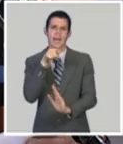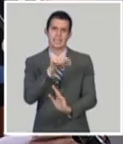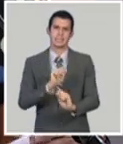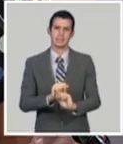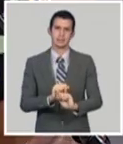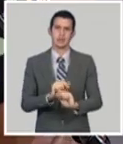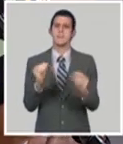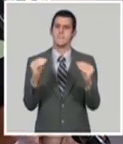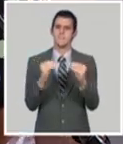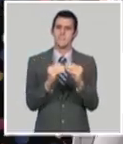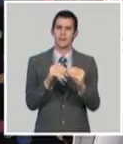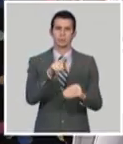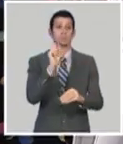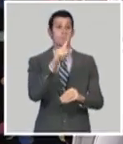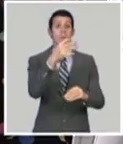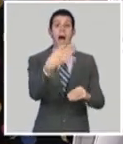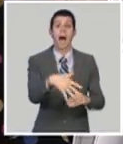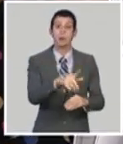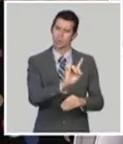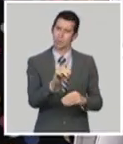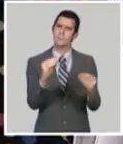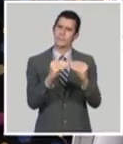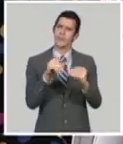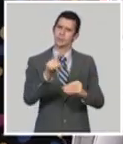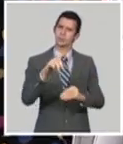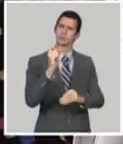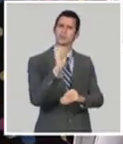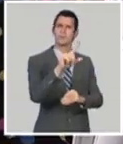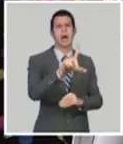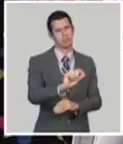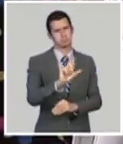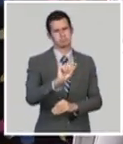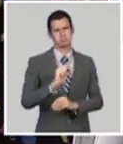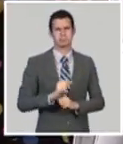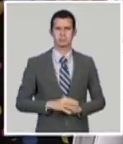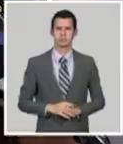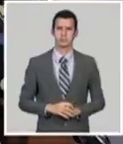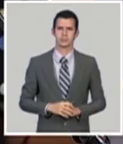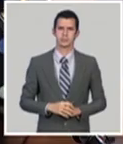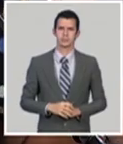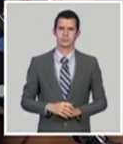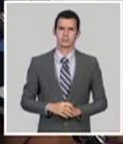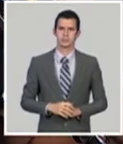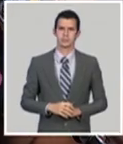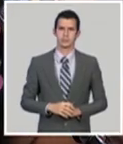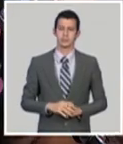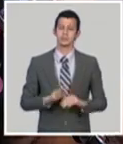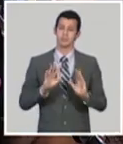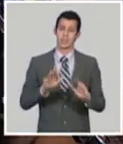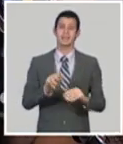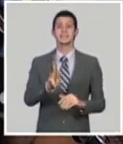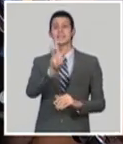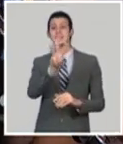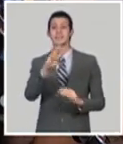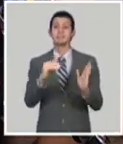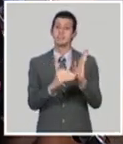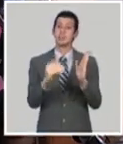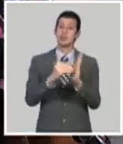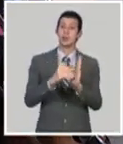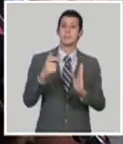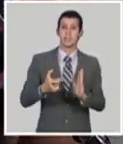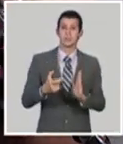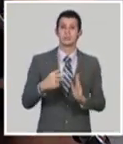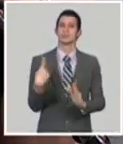y exactamente y estaríamos hablando de 33 millones de pesos que adicional a los más de 2 mil